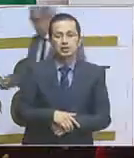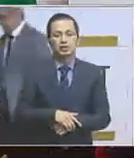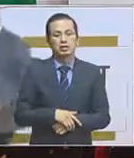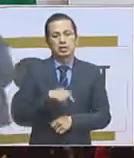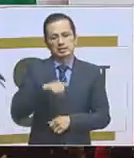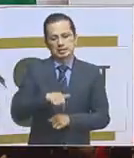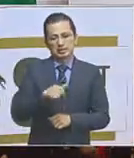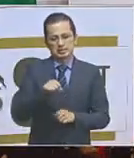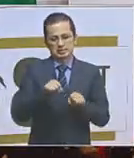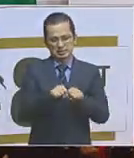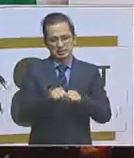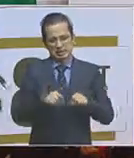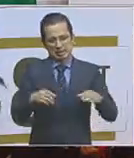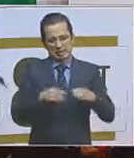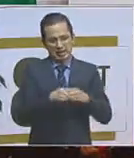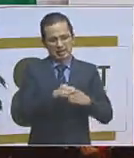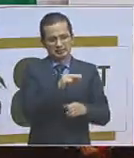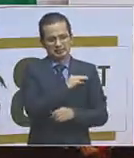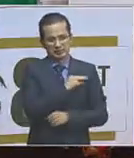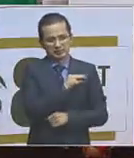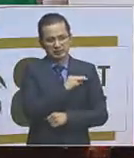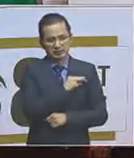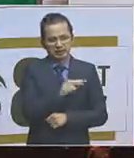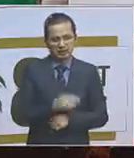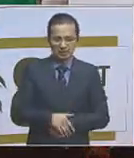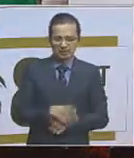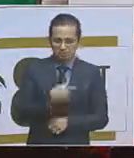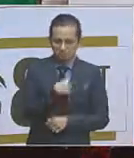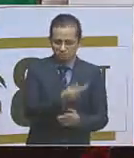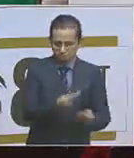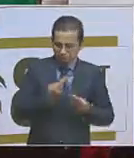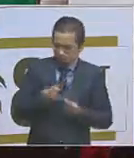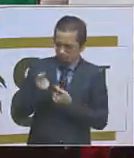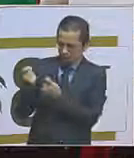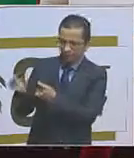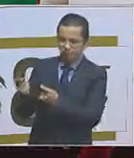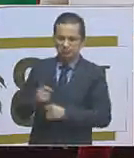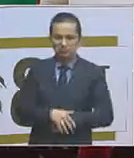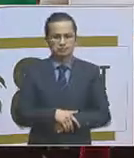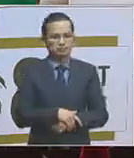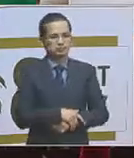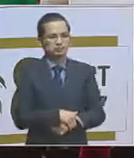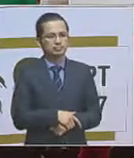de la sala especializada que me han pedido que entregue al rector